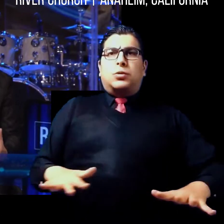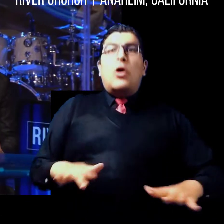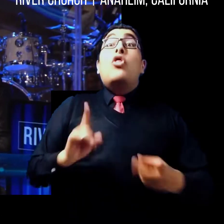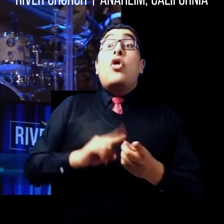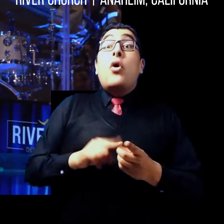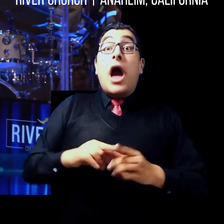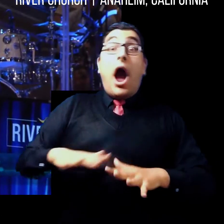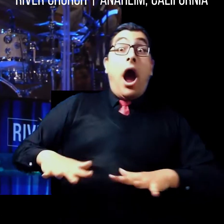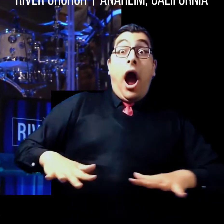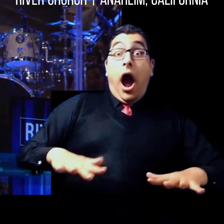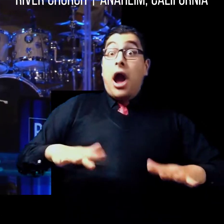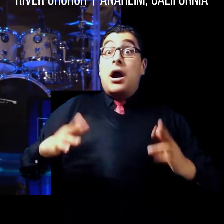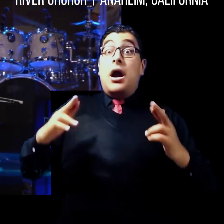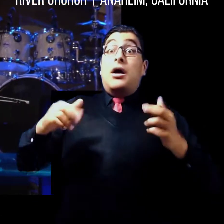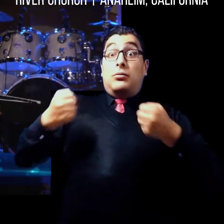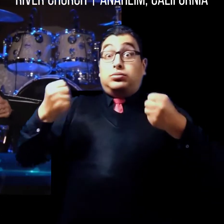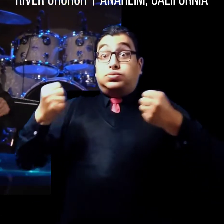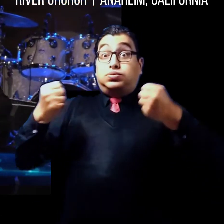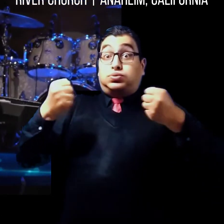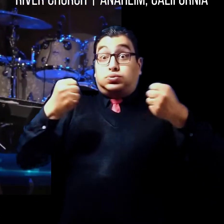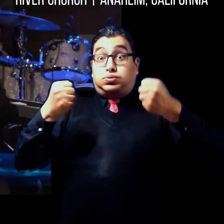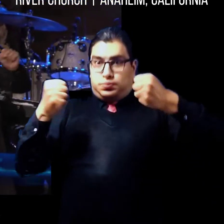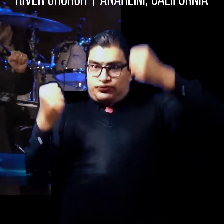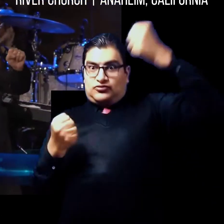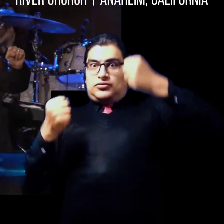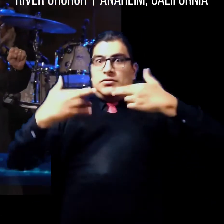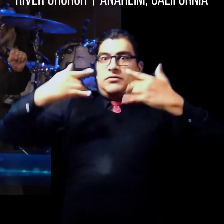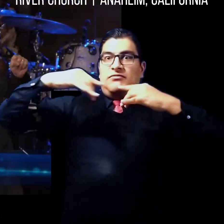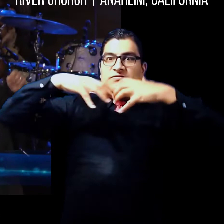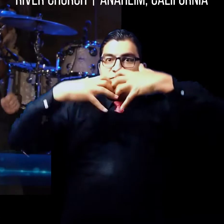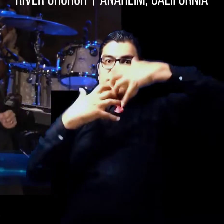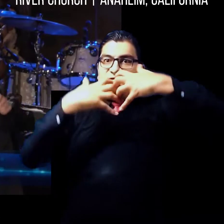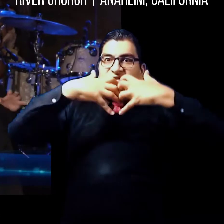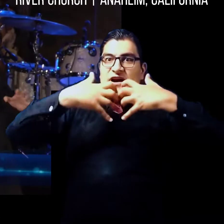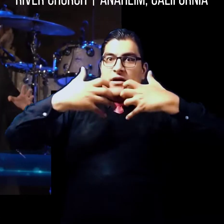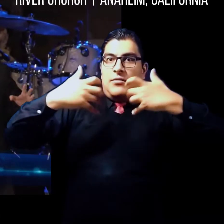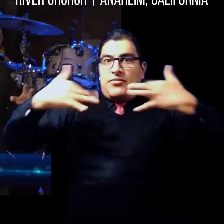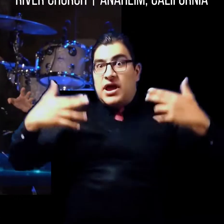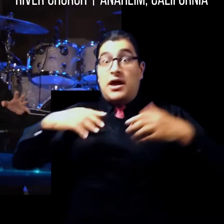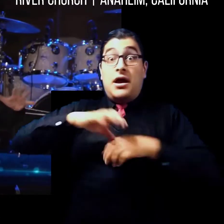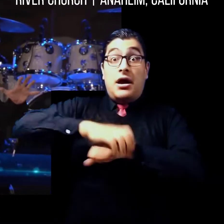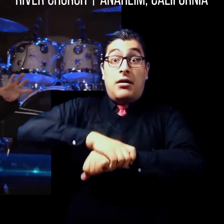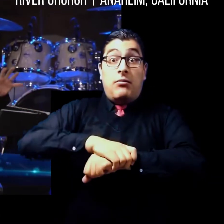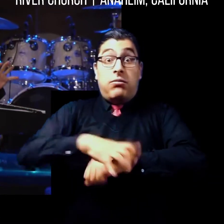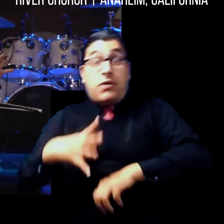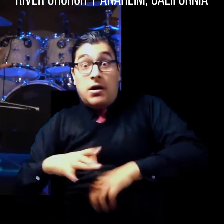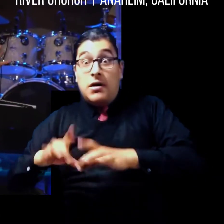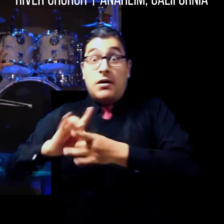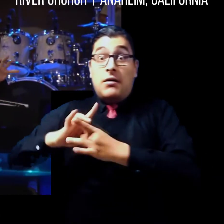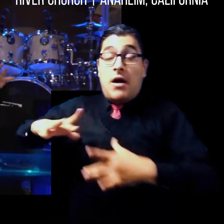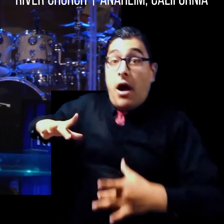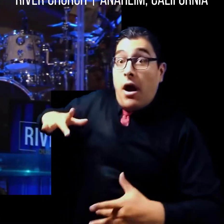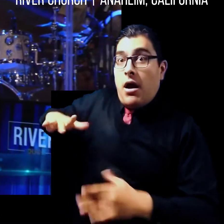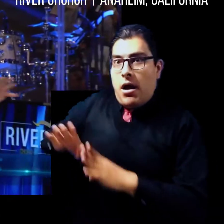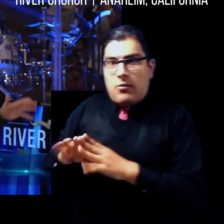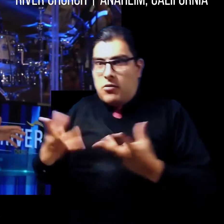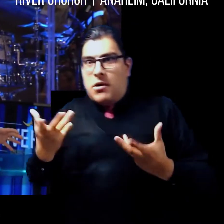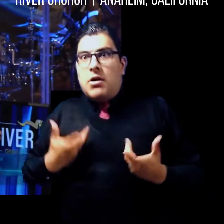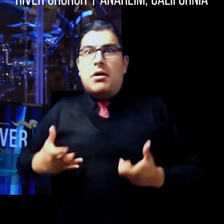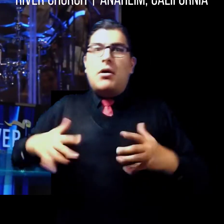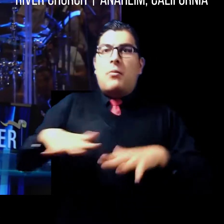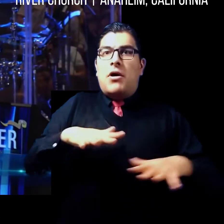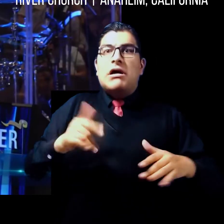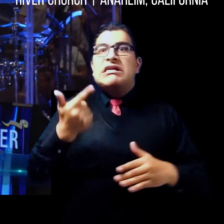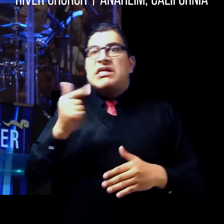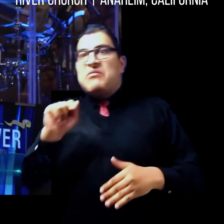donde el terremoto abre la prisión y rompe los grilletes. Tiene que haber sido fuerte en la escala de Richter, tiene que haber sido